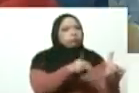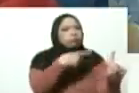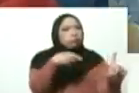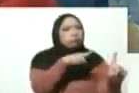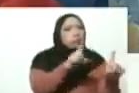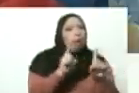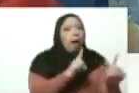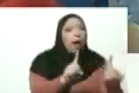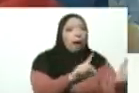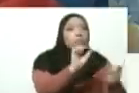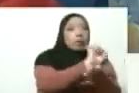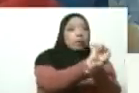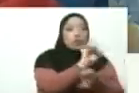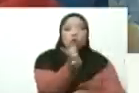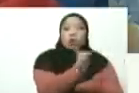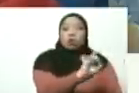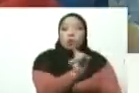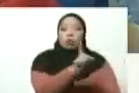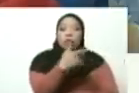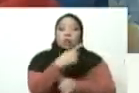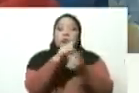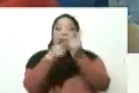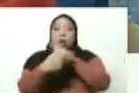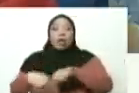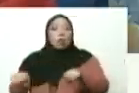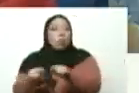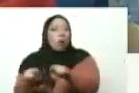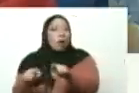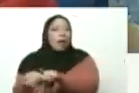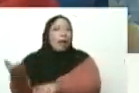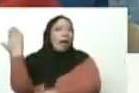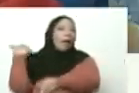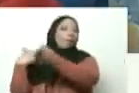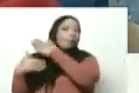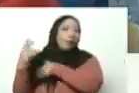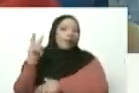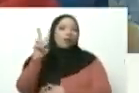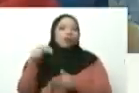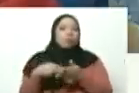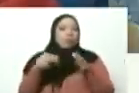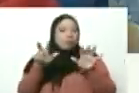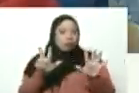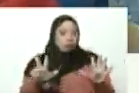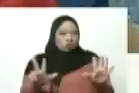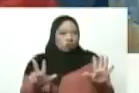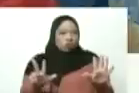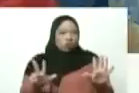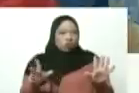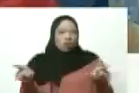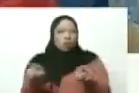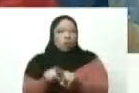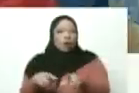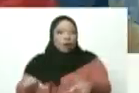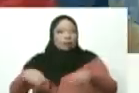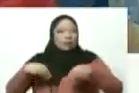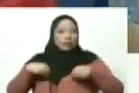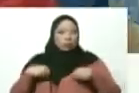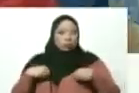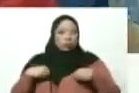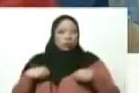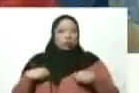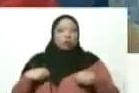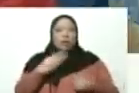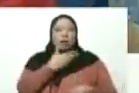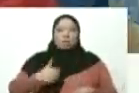2018 tras ser reconocido el gobierno títere de iván